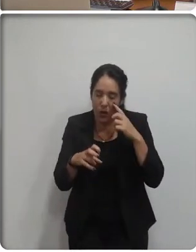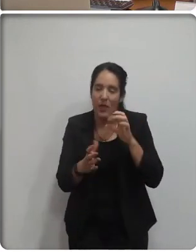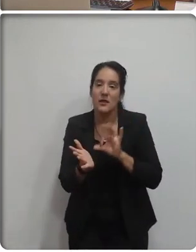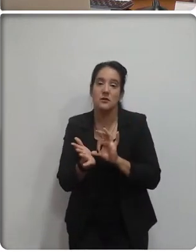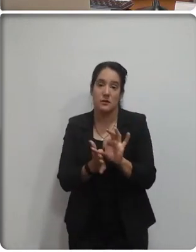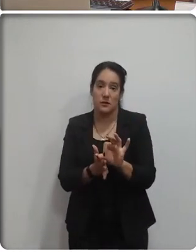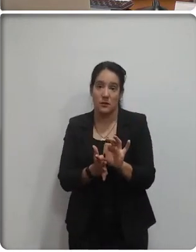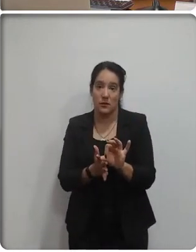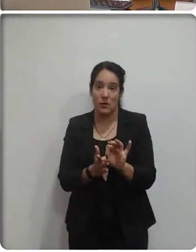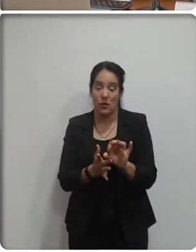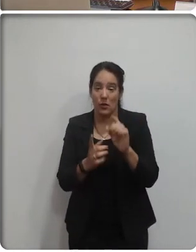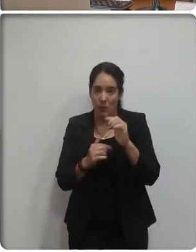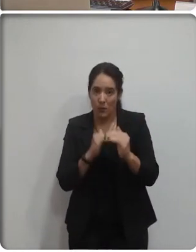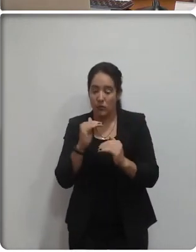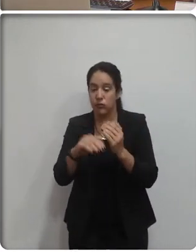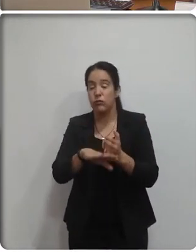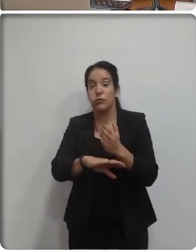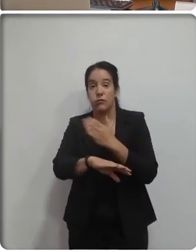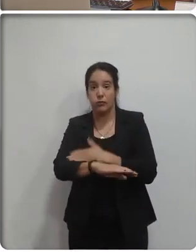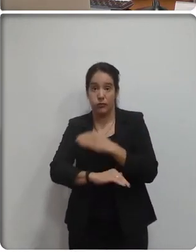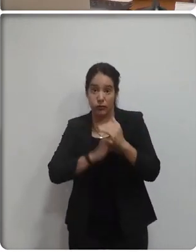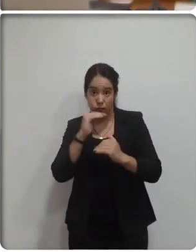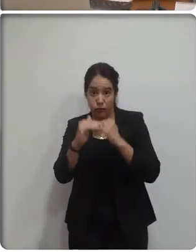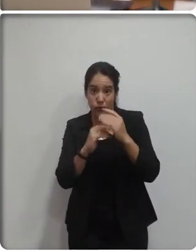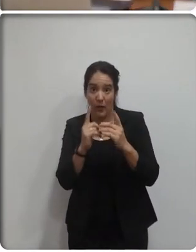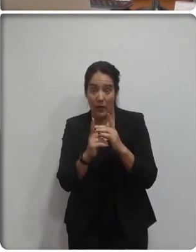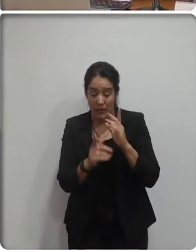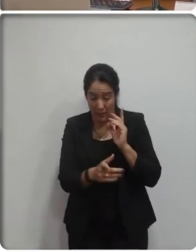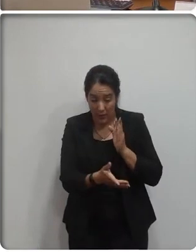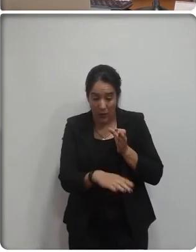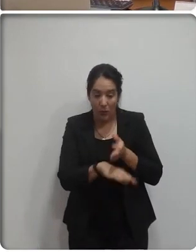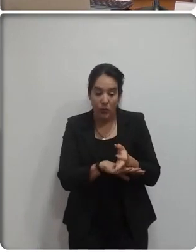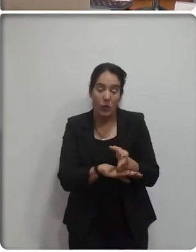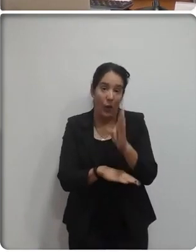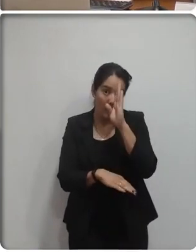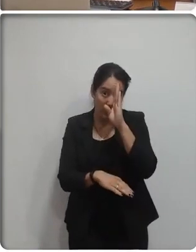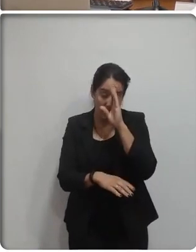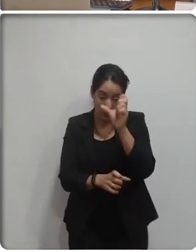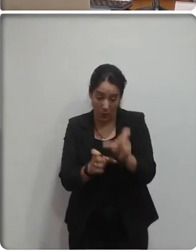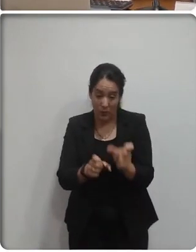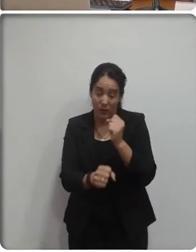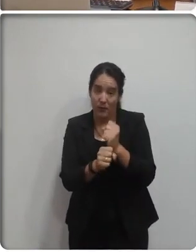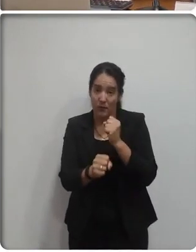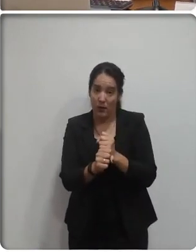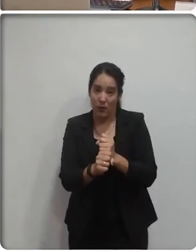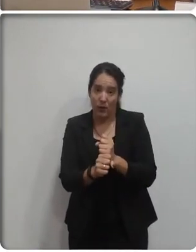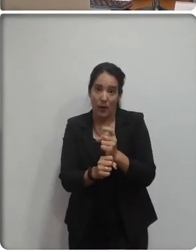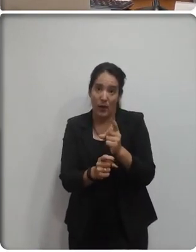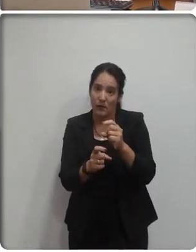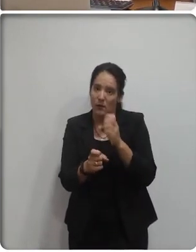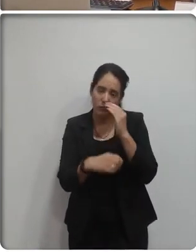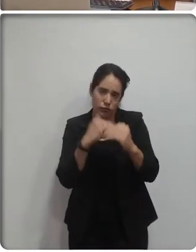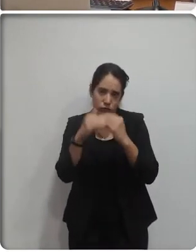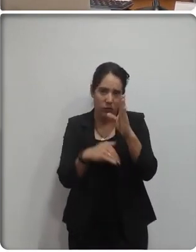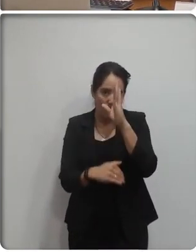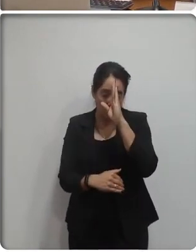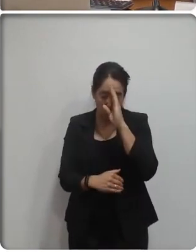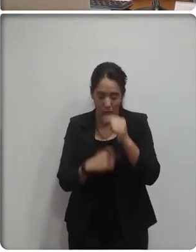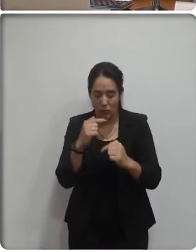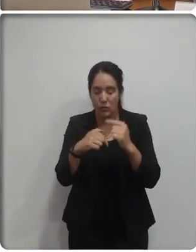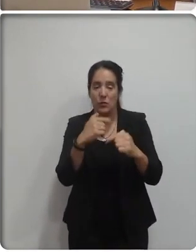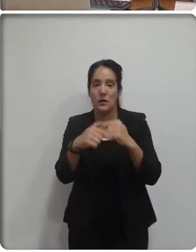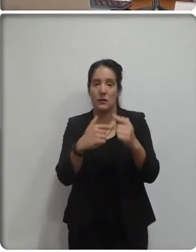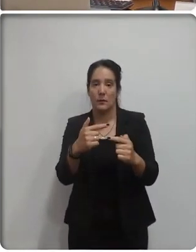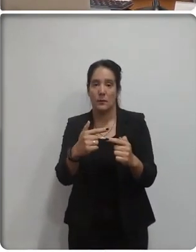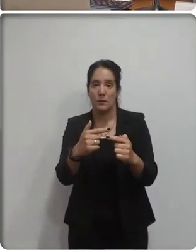prestados, capacidad y disposición para la formación de profesionales externos al centro o servicio sin perjuicio de la capacitación